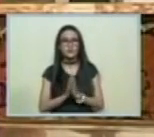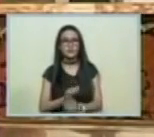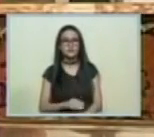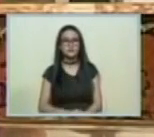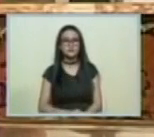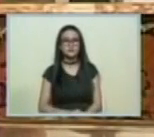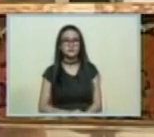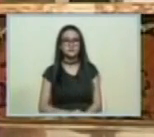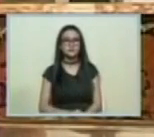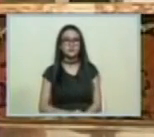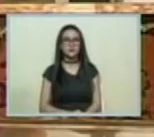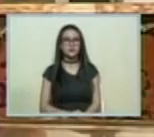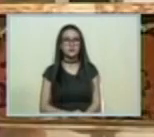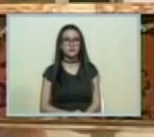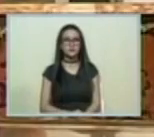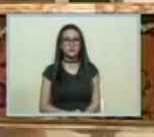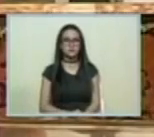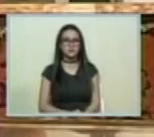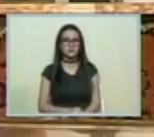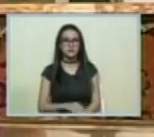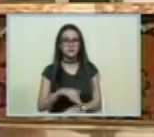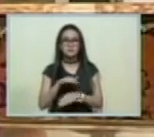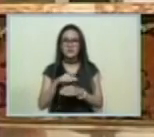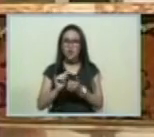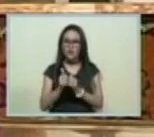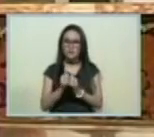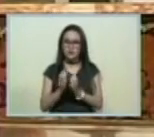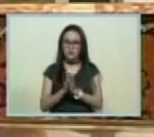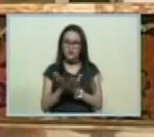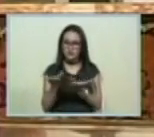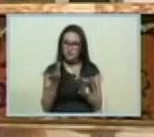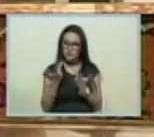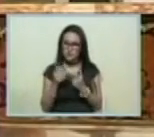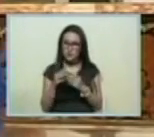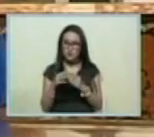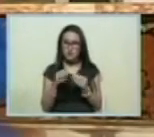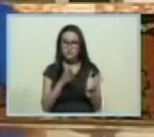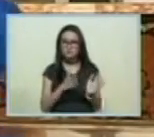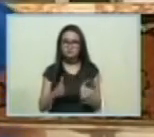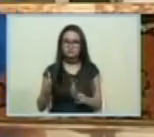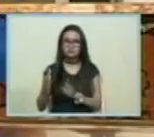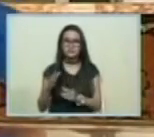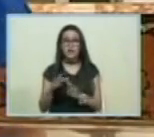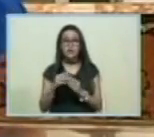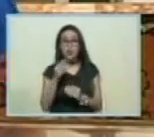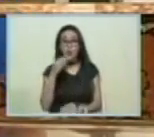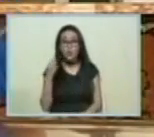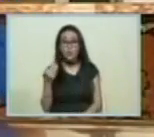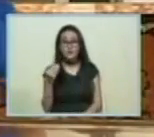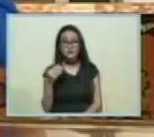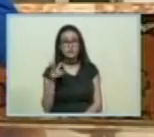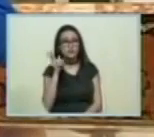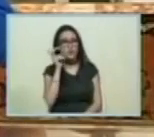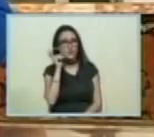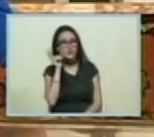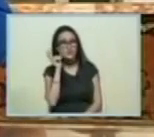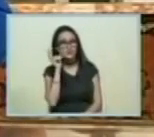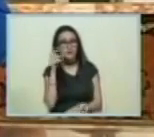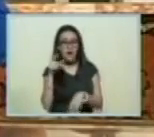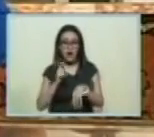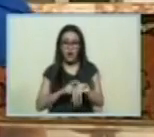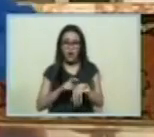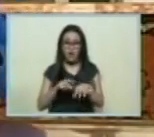Joven y querido compañero Pedro Infante, a toda la juventud que te escucha a esta